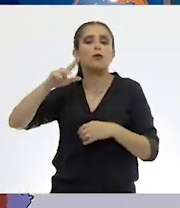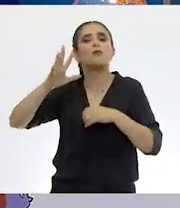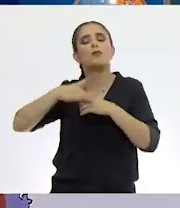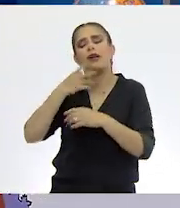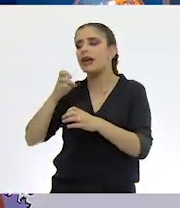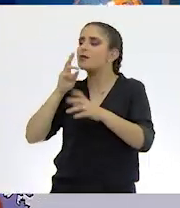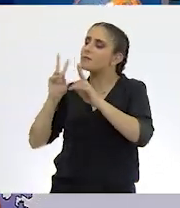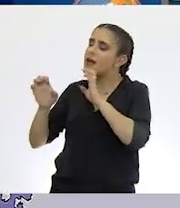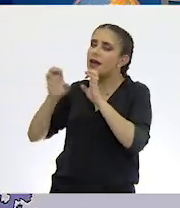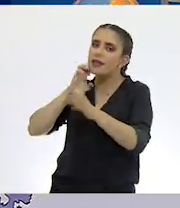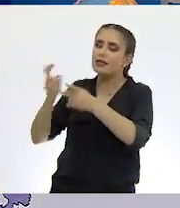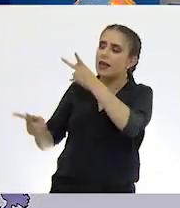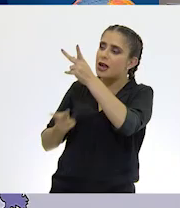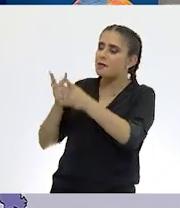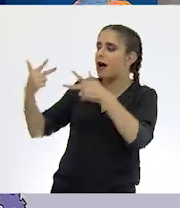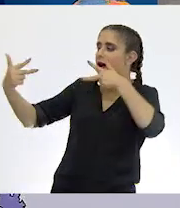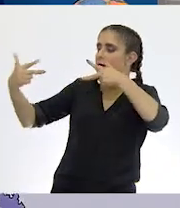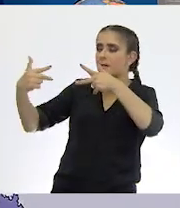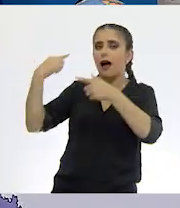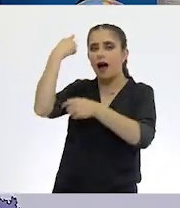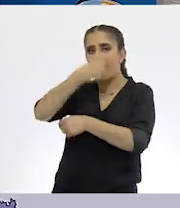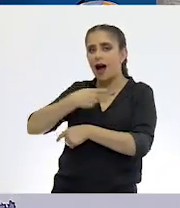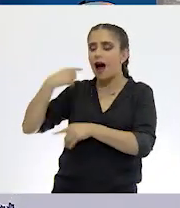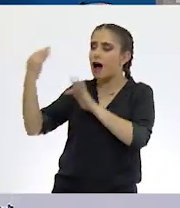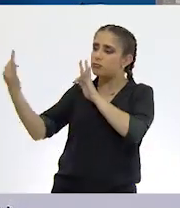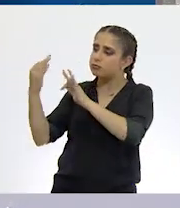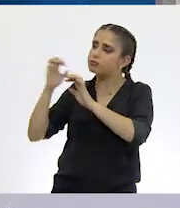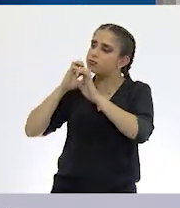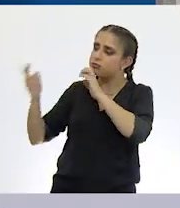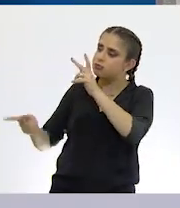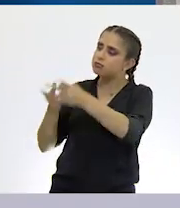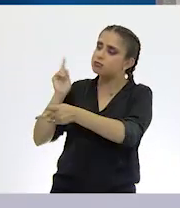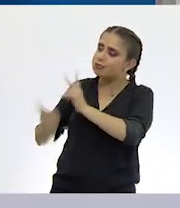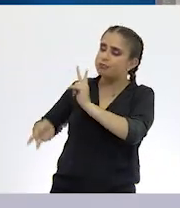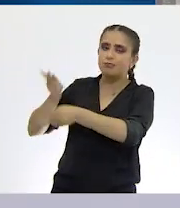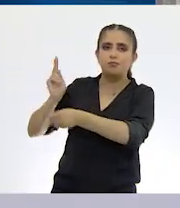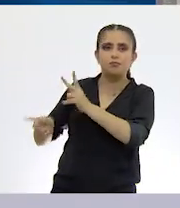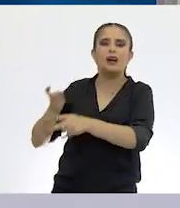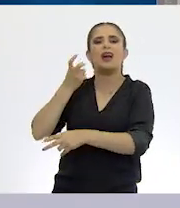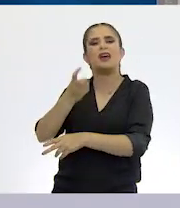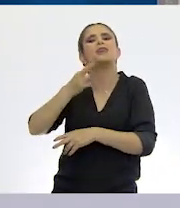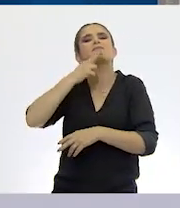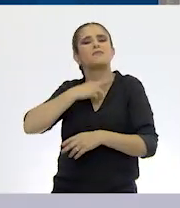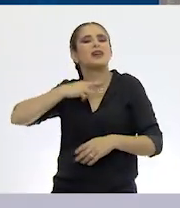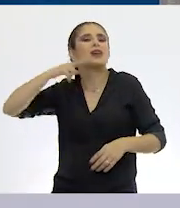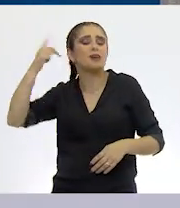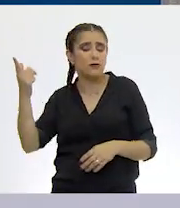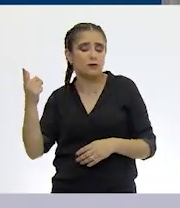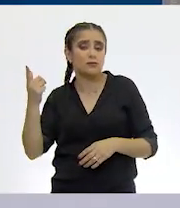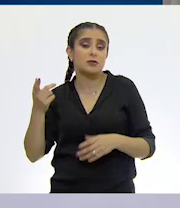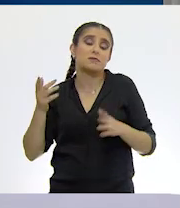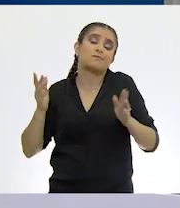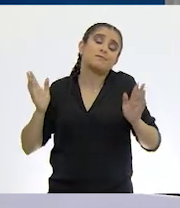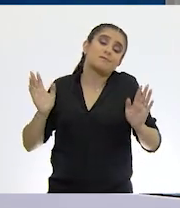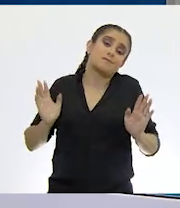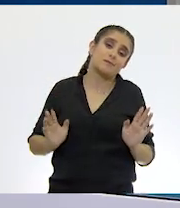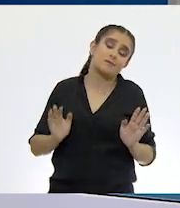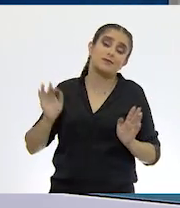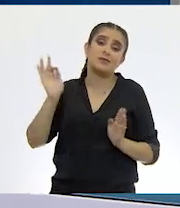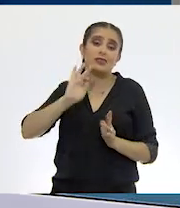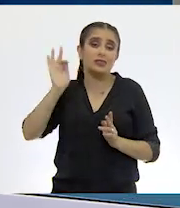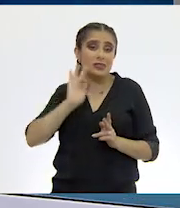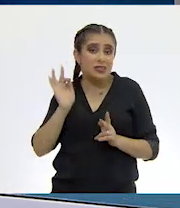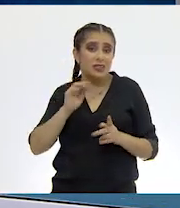enriquecedor el poder estar comentando las respuestas, las preguntas con tu entrevistado o entrevistada. Pero pues también si esto implica